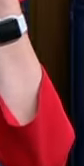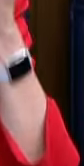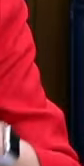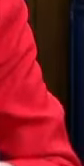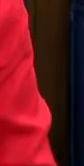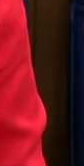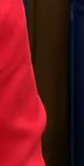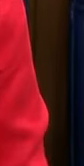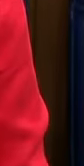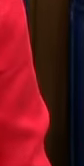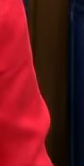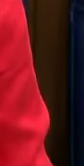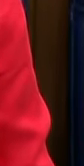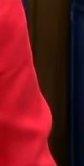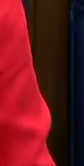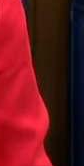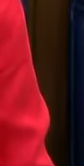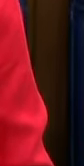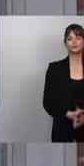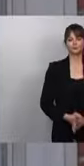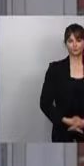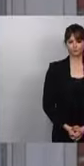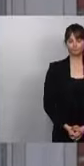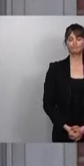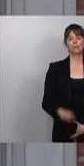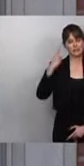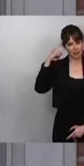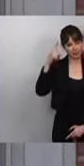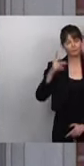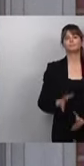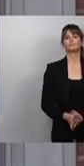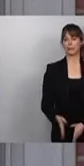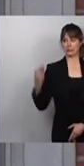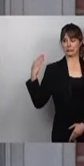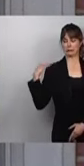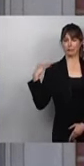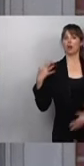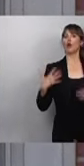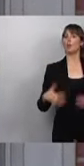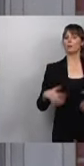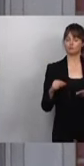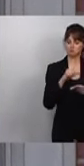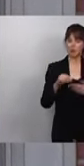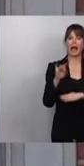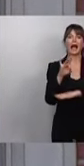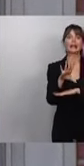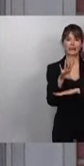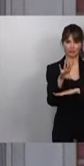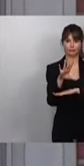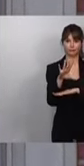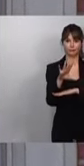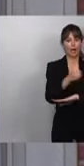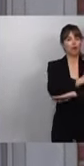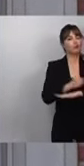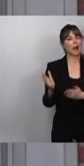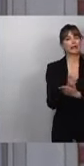en las instituciones en De cualquier manera y en cualquier caso y pactar con los que quieren destruir España porque en el